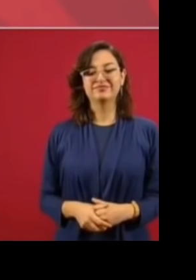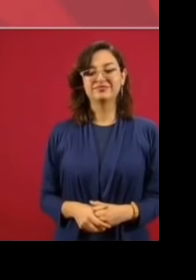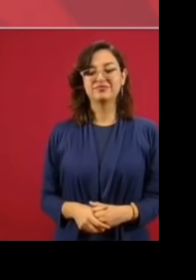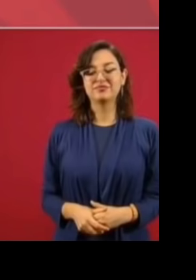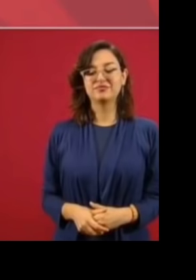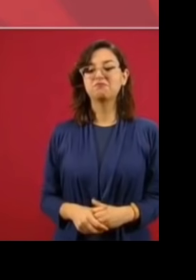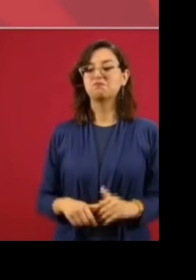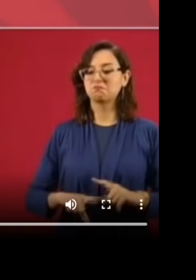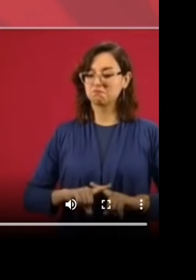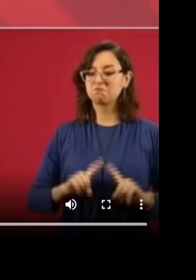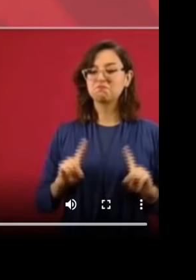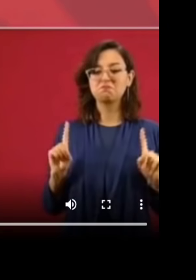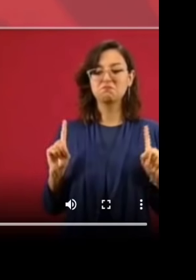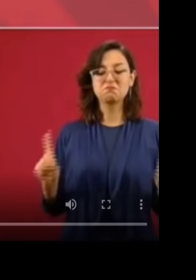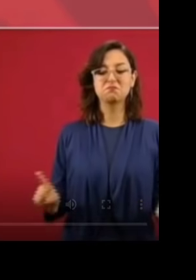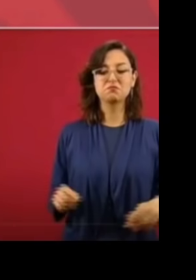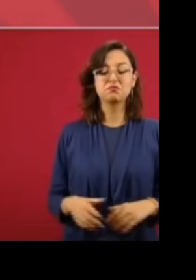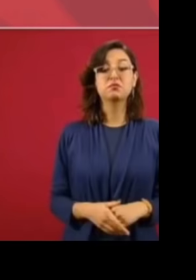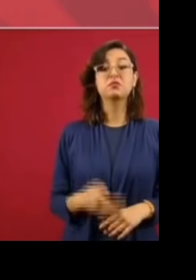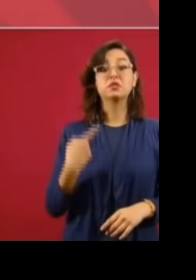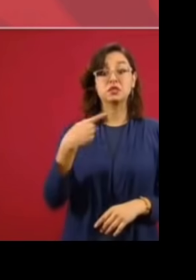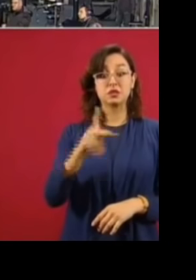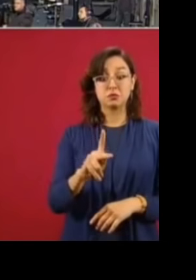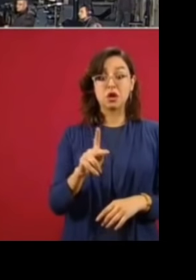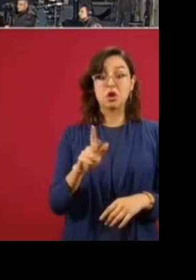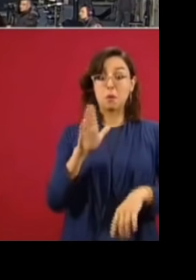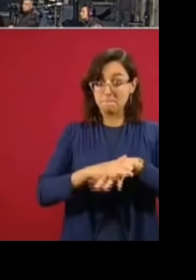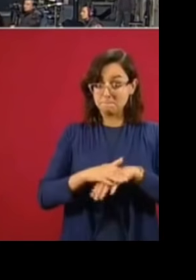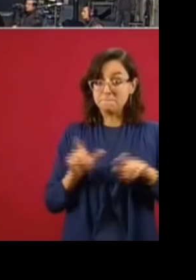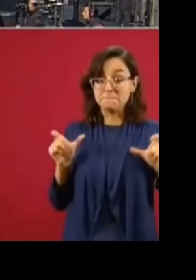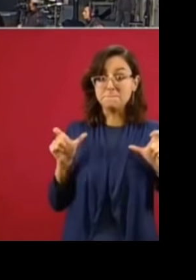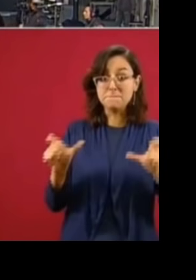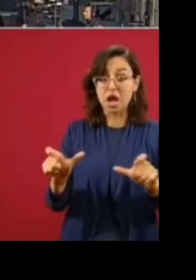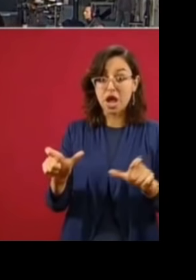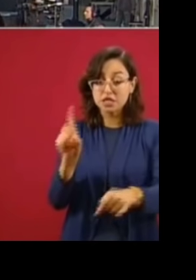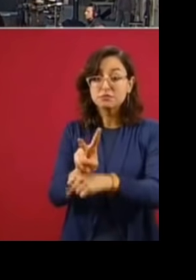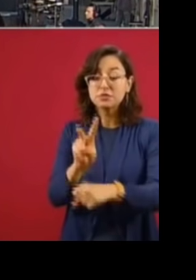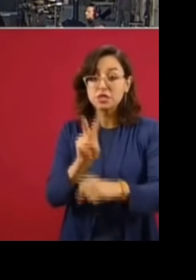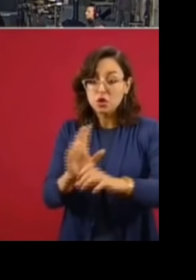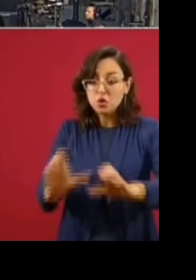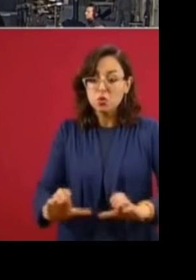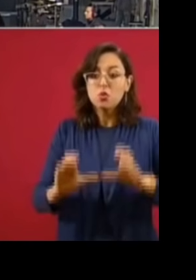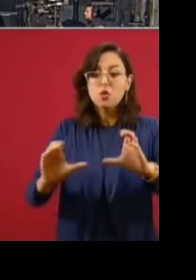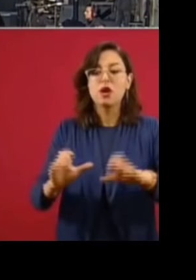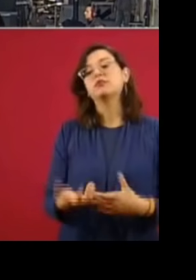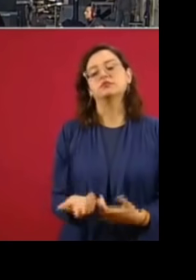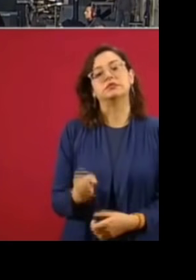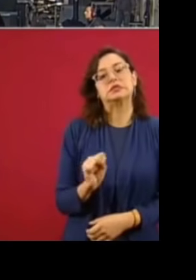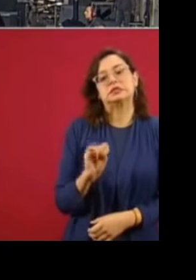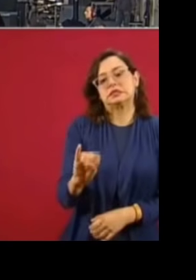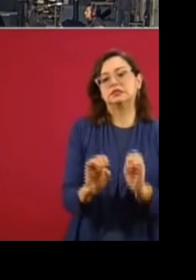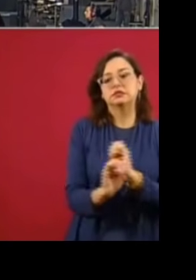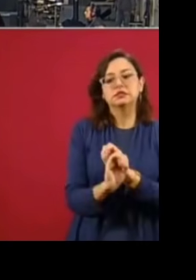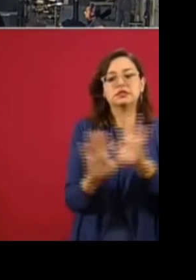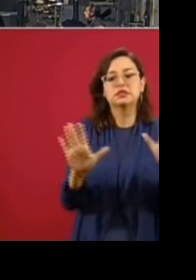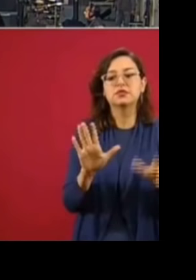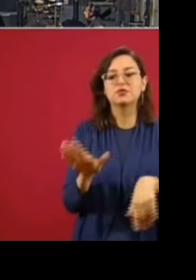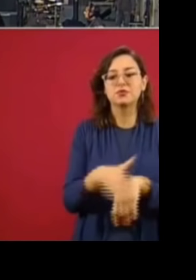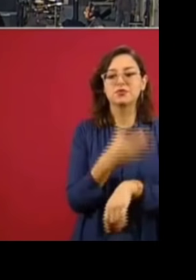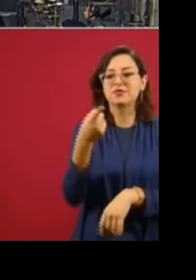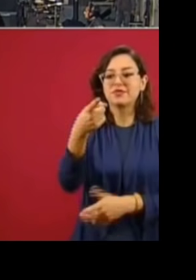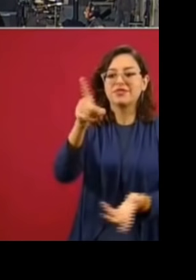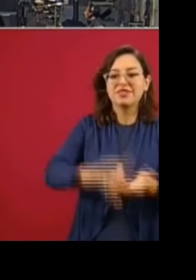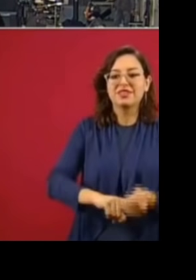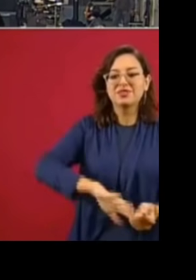somos distintos. Pero reforzaría la seguridad, por ejemplo, sí, con la Guardia porque Nacional. Se trata de las medicinas, se trata de